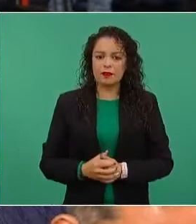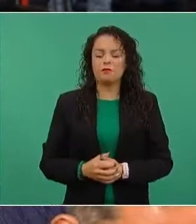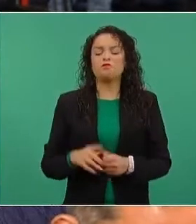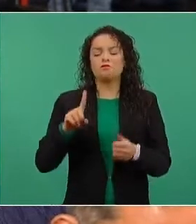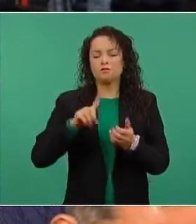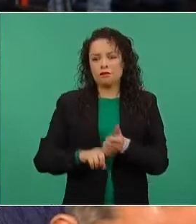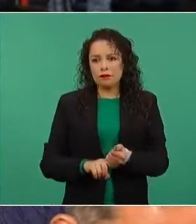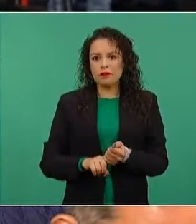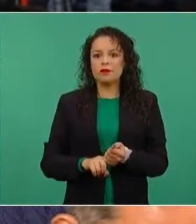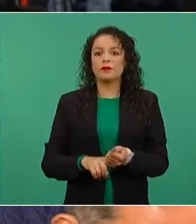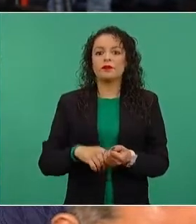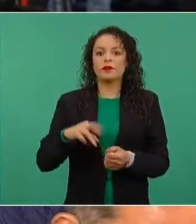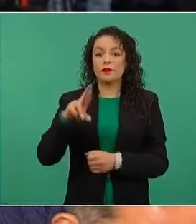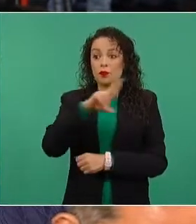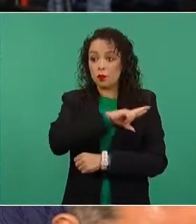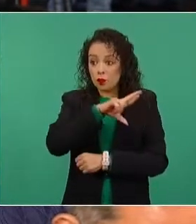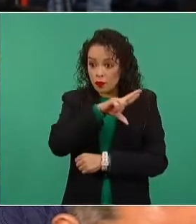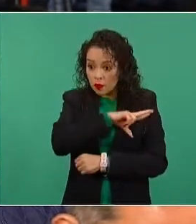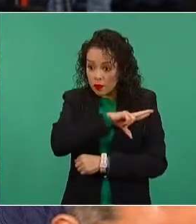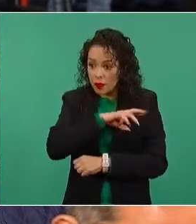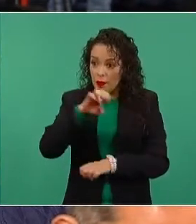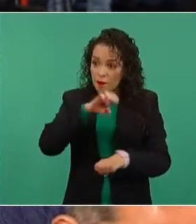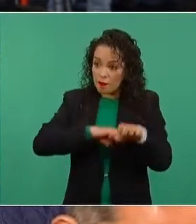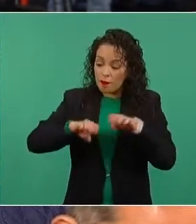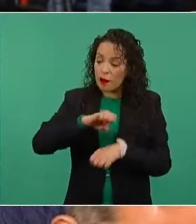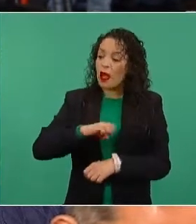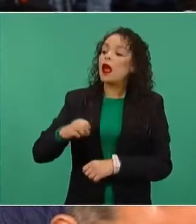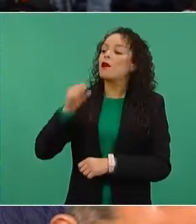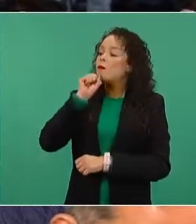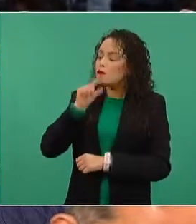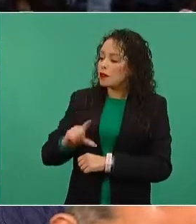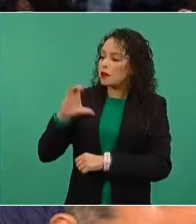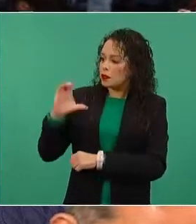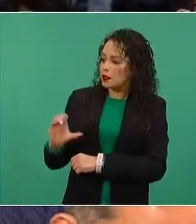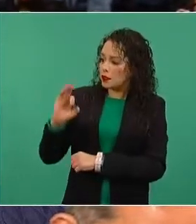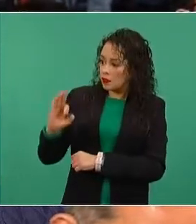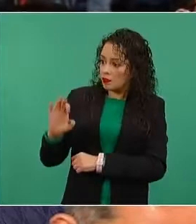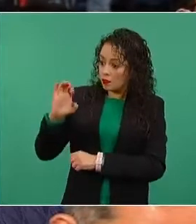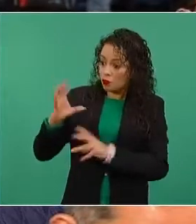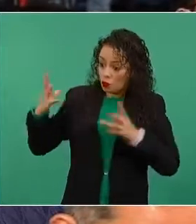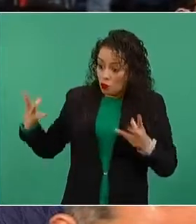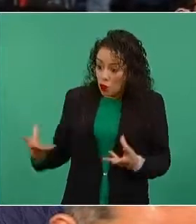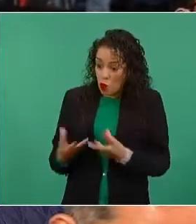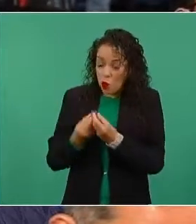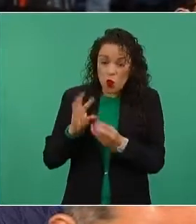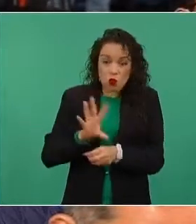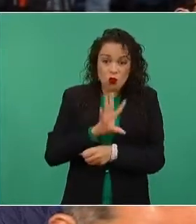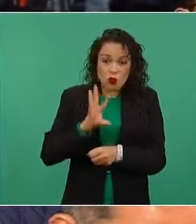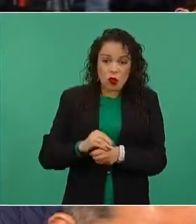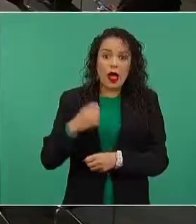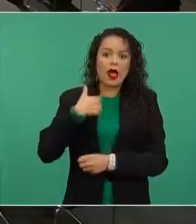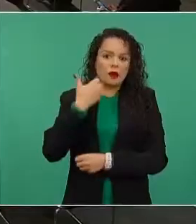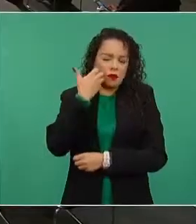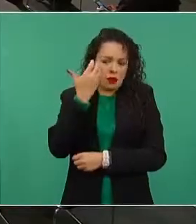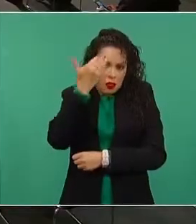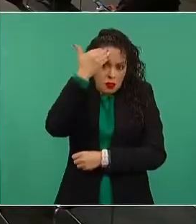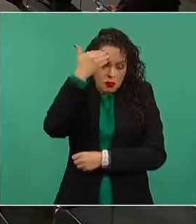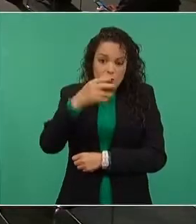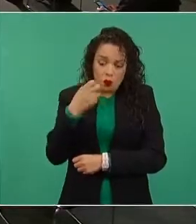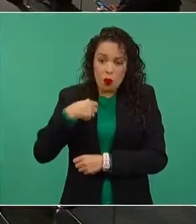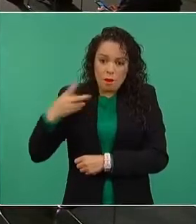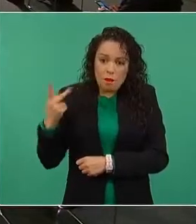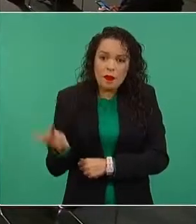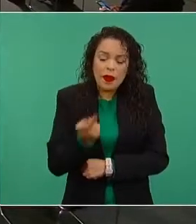privados y la Comisión Federal de Electricidad. Entonces, ese es lo que yo quisiera saber, si